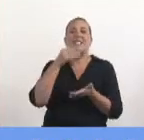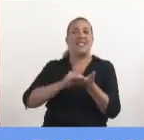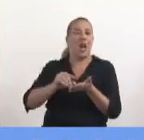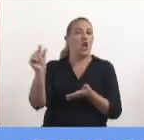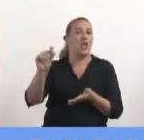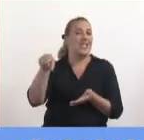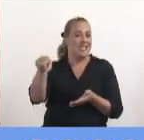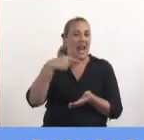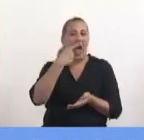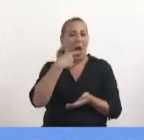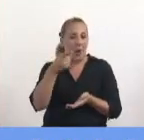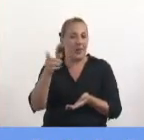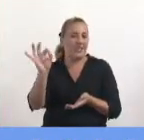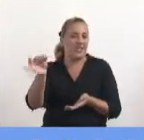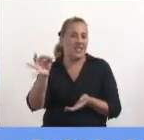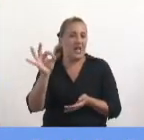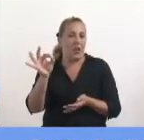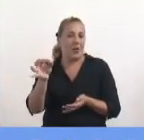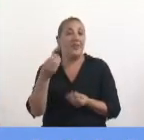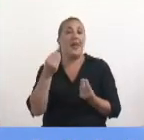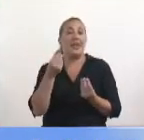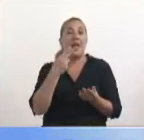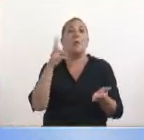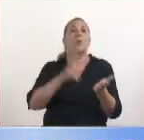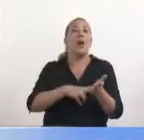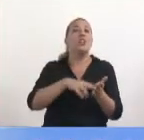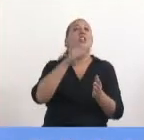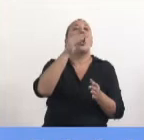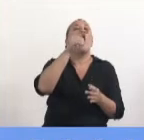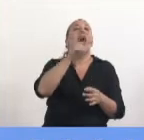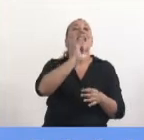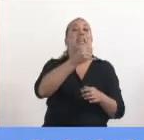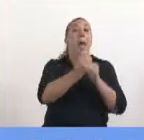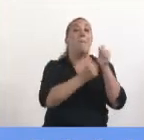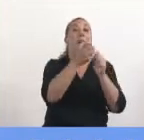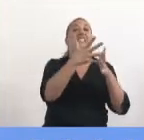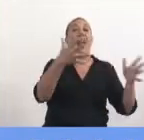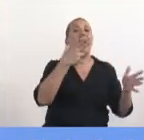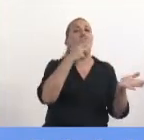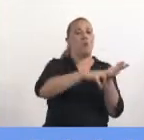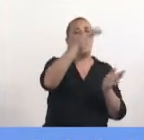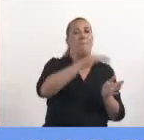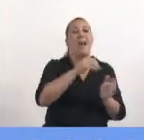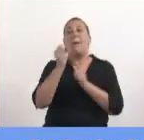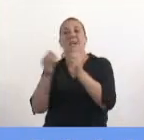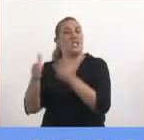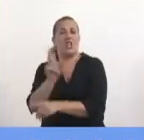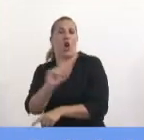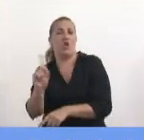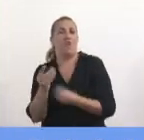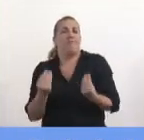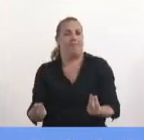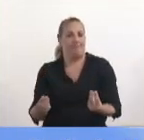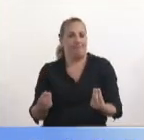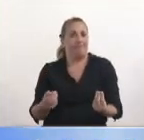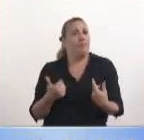defiende a las pymes, de bajarle el impuesto a los grandes y no a las chicas. ¿Y sabe qué, señora presidenta? A mí me tocó,